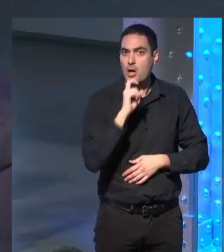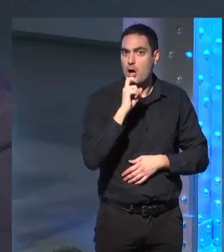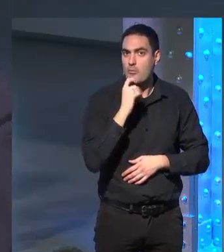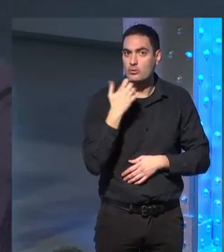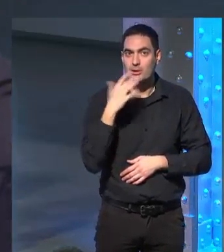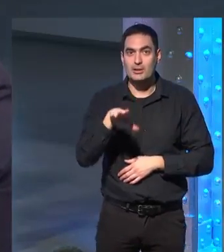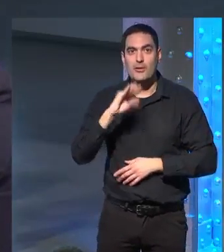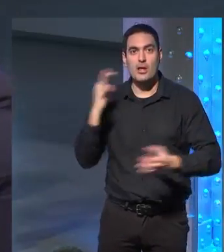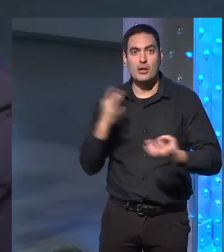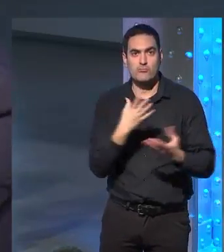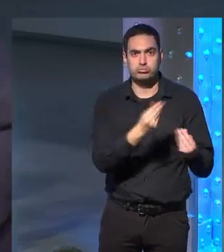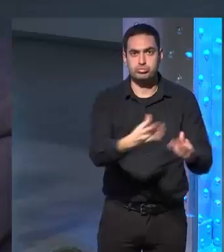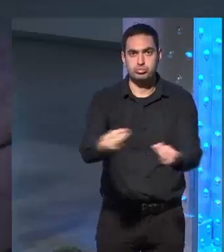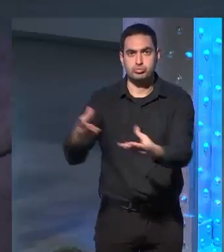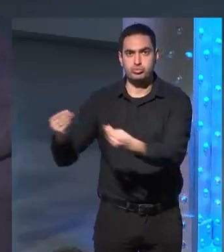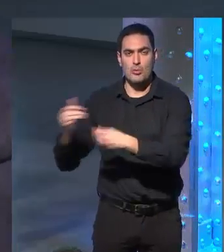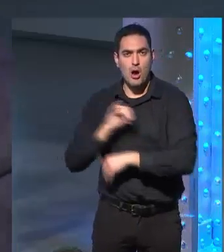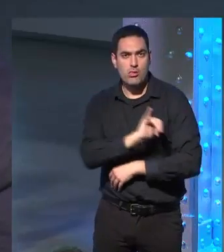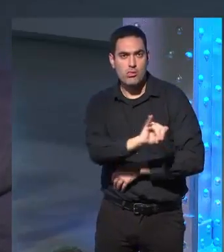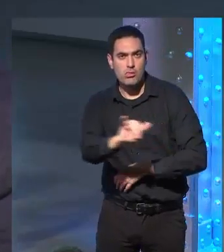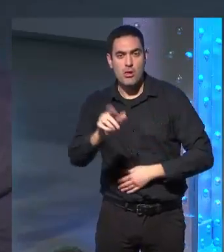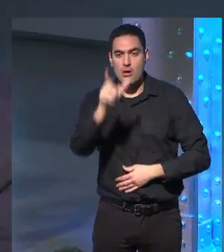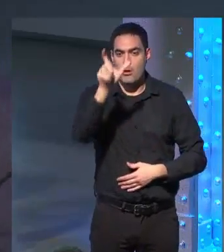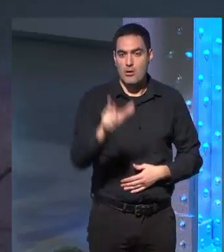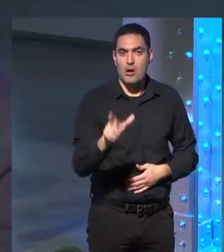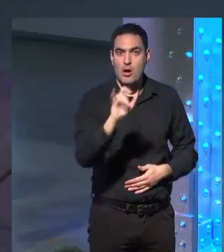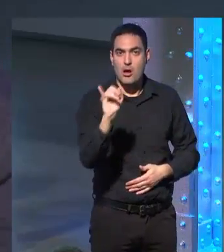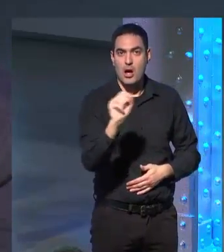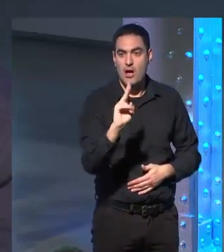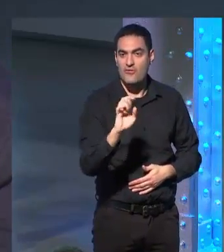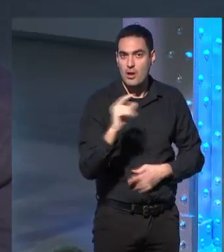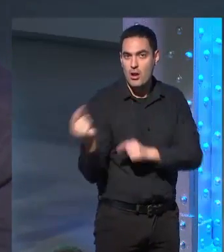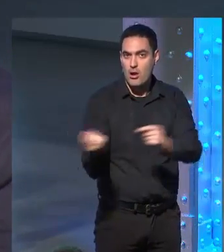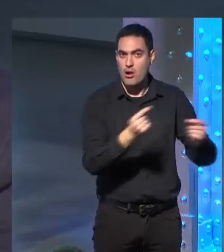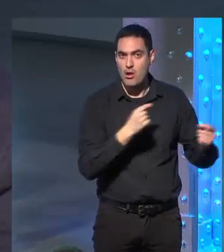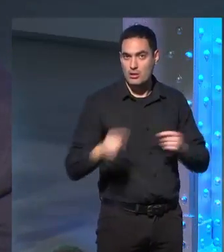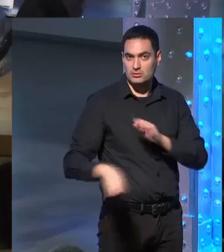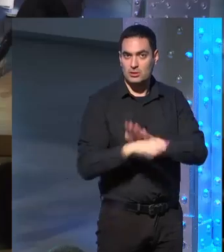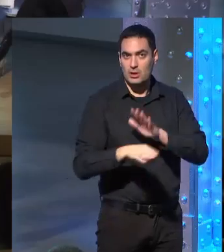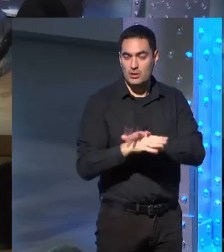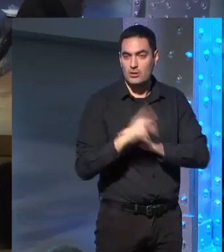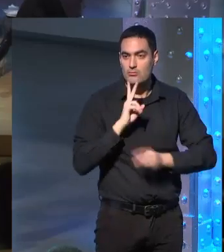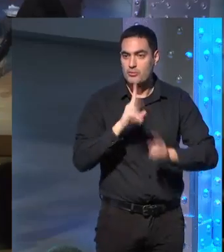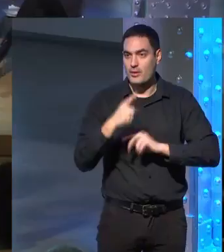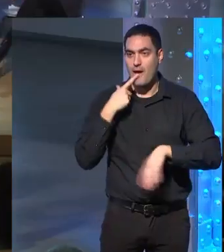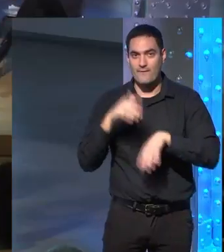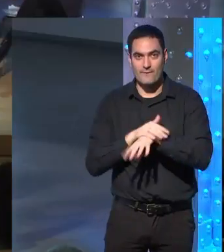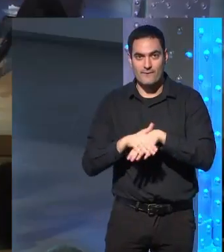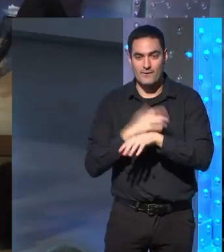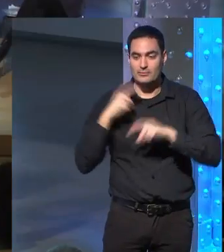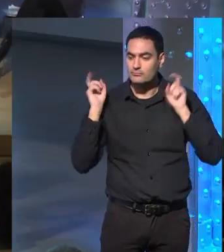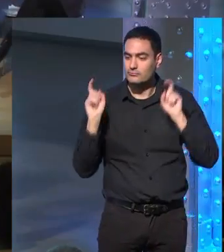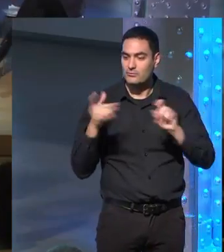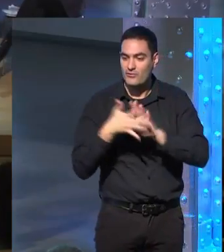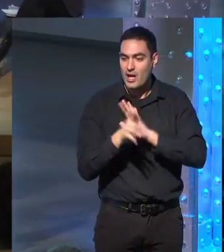que entiendo que tienen muchísimas? Vamos a hablar un poco, Javier, si vamos a seguir debatiendo, no te preocupes. Para educar. Perdón, para enseñar,